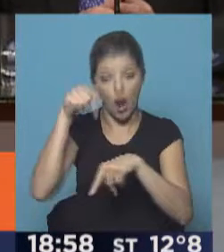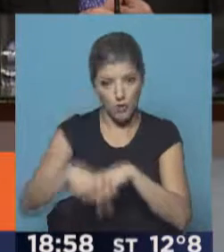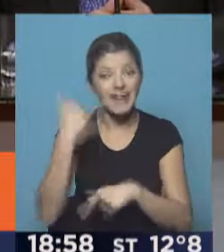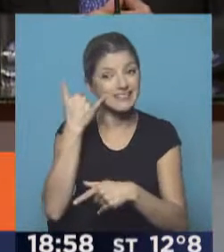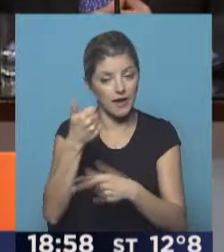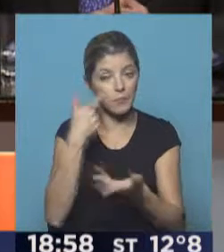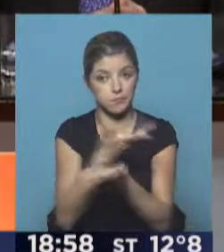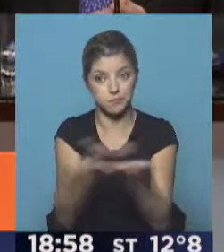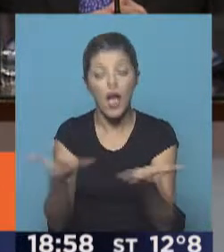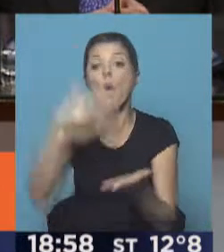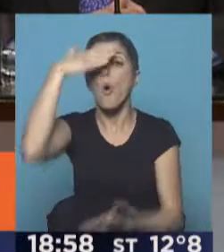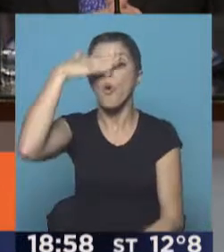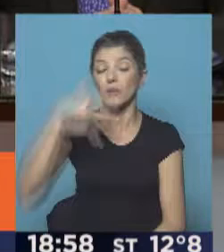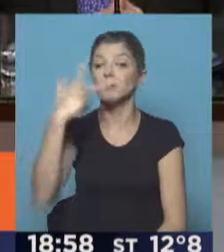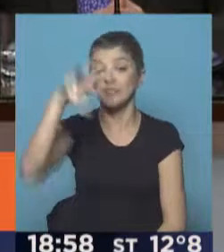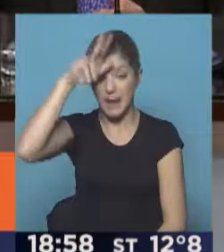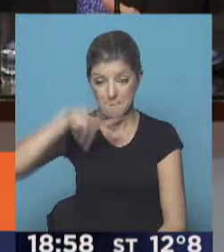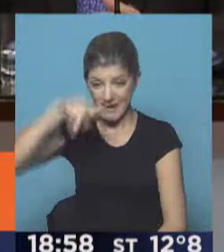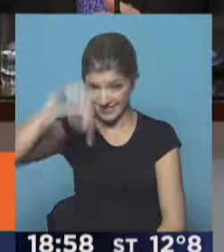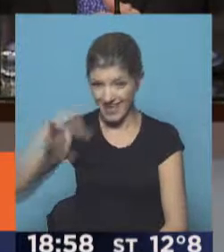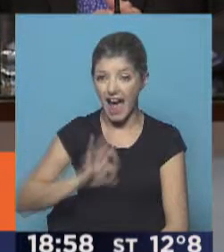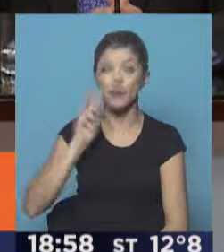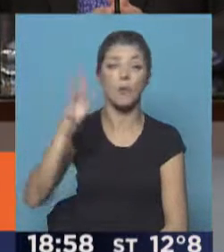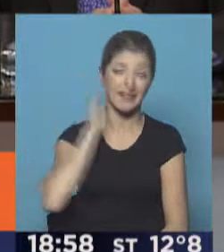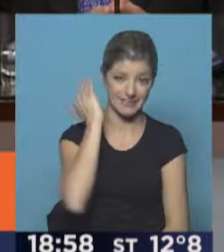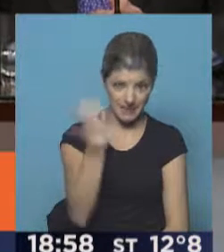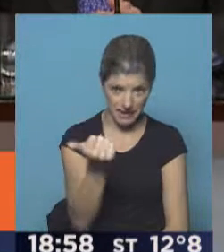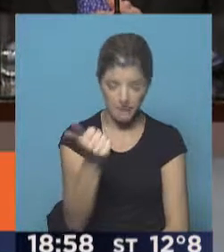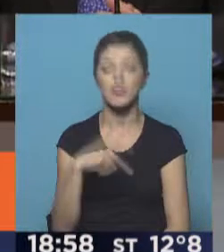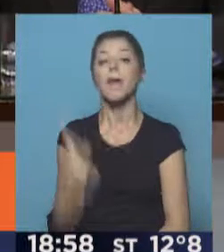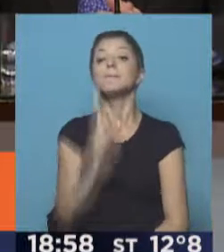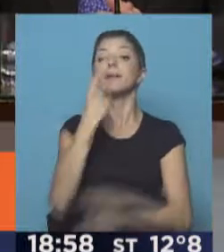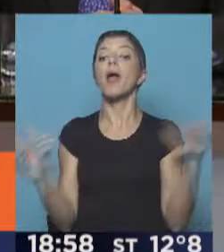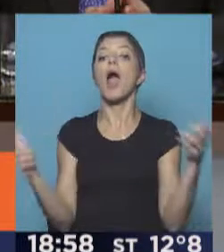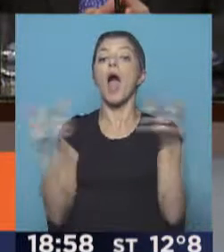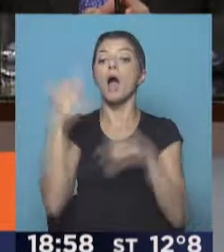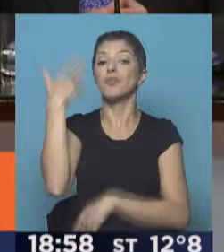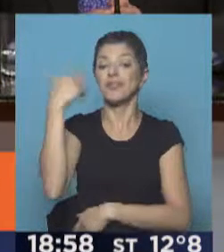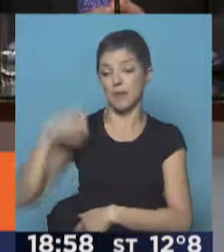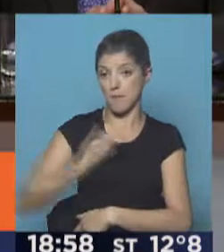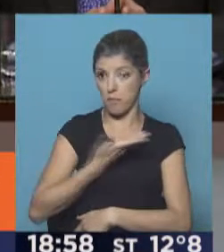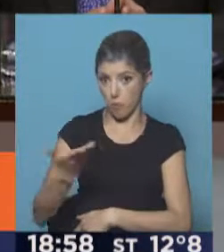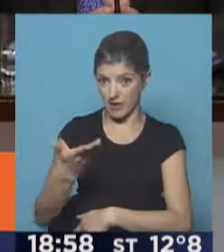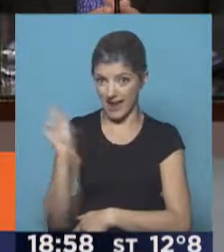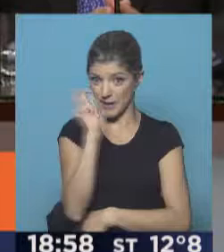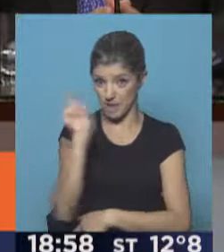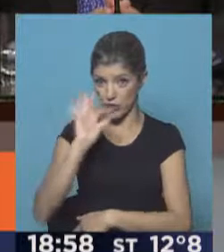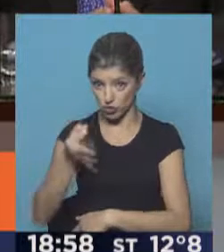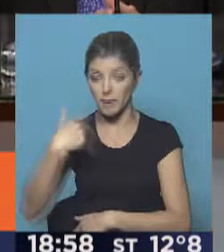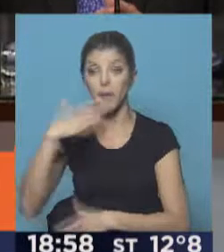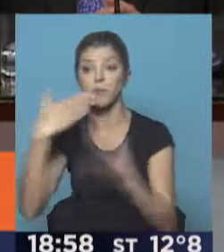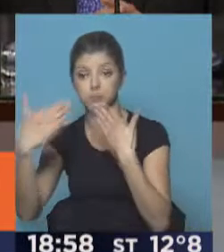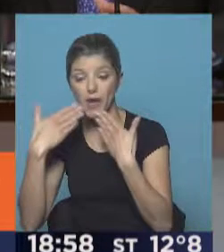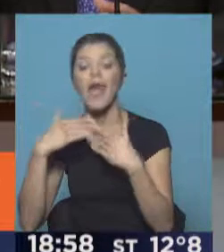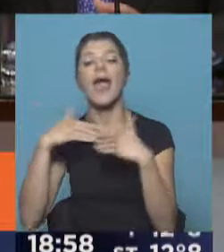al último trimestre de este año y con la primera audiencia pública en el mes de octubre, por lo tanto no va a haber ningún